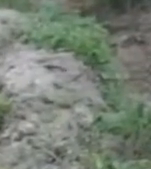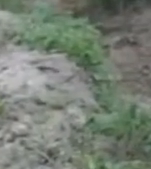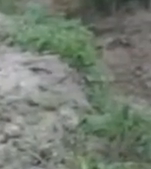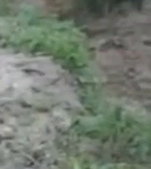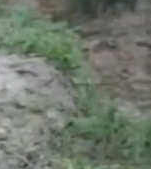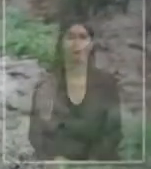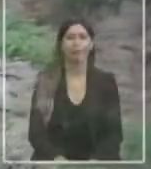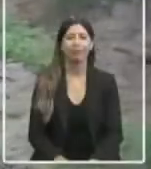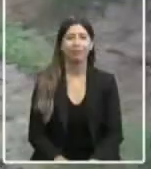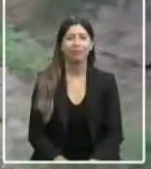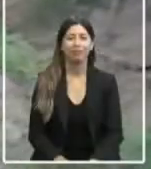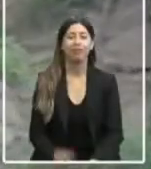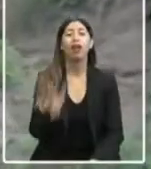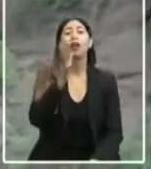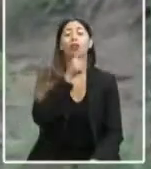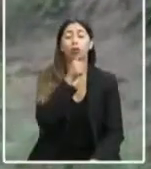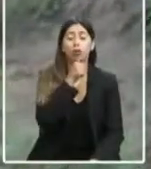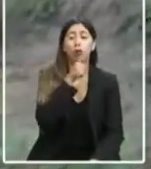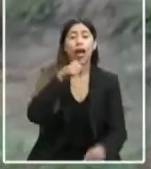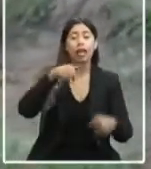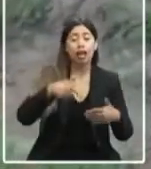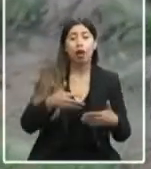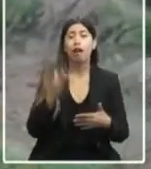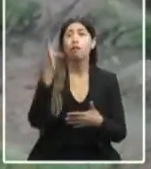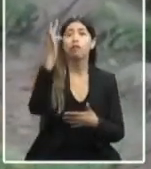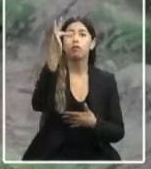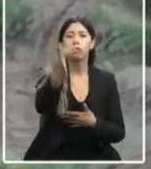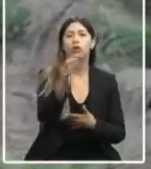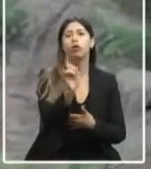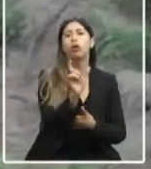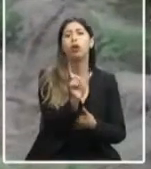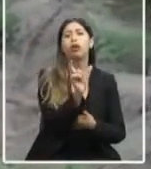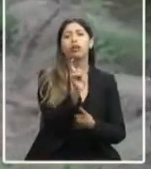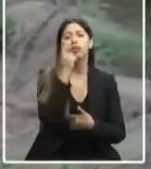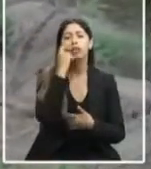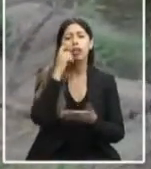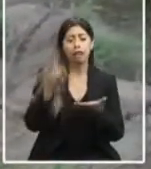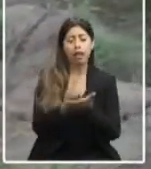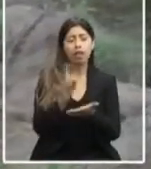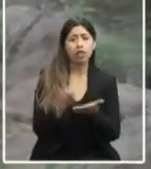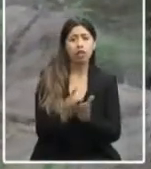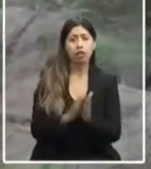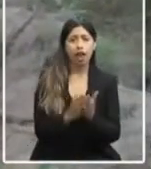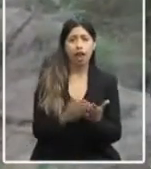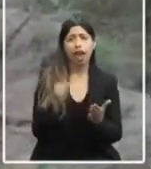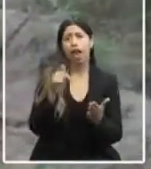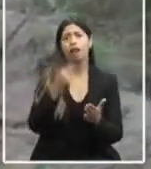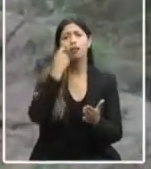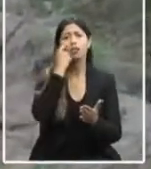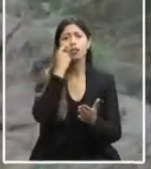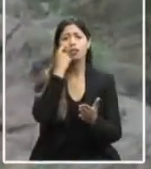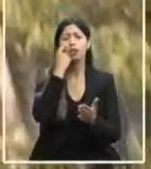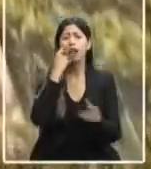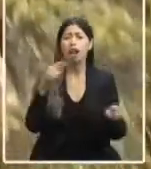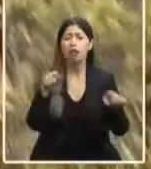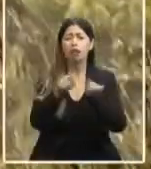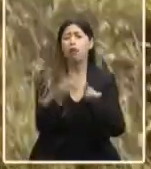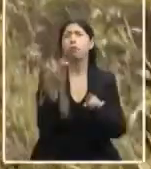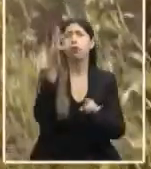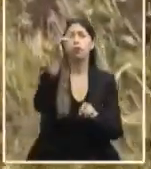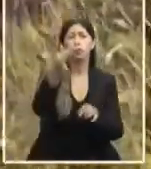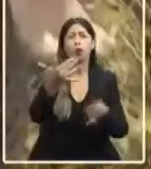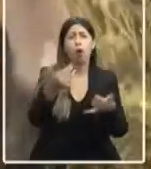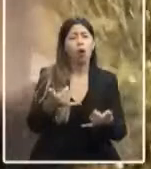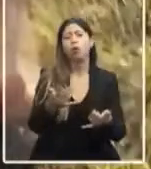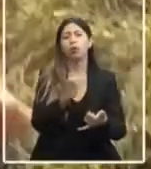castellano, el futuro no es algo en el diccionario del Oxford English Dictionary, no es algo al cual vamos. Es un futuro que viene